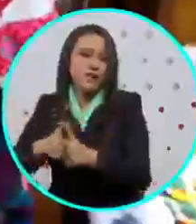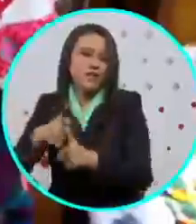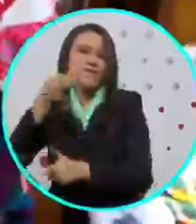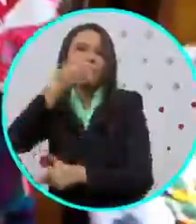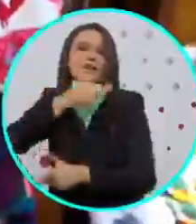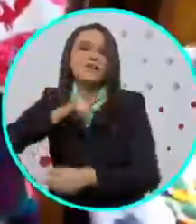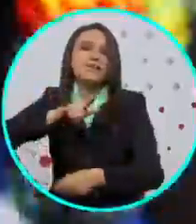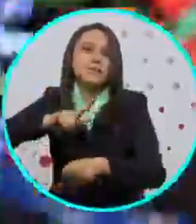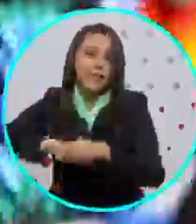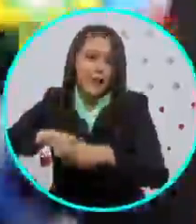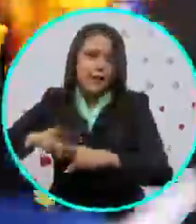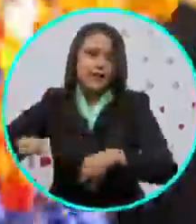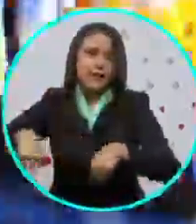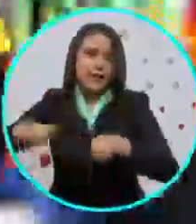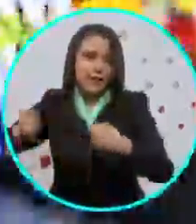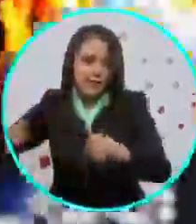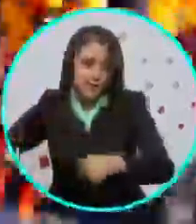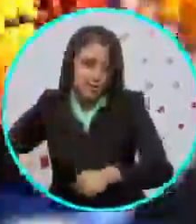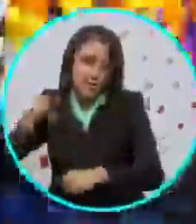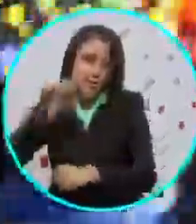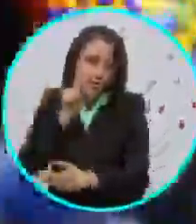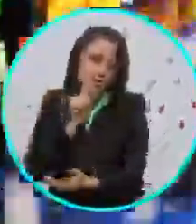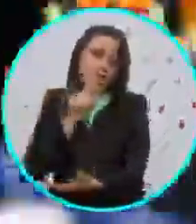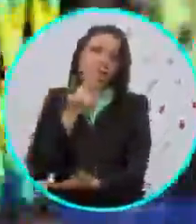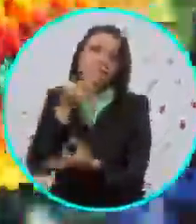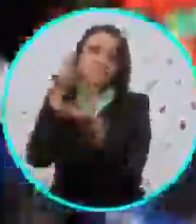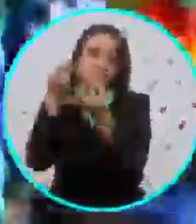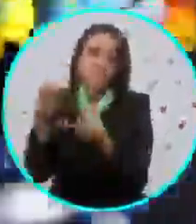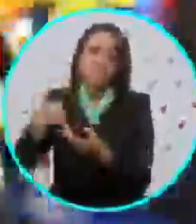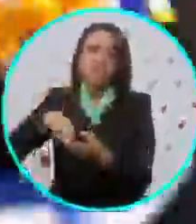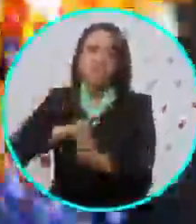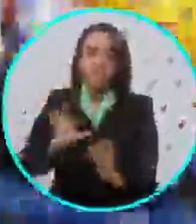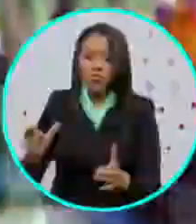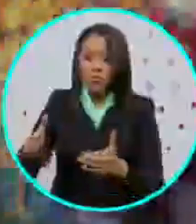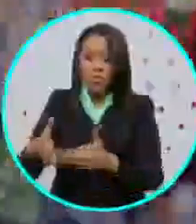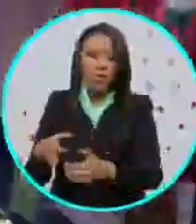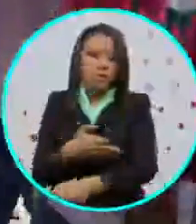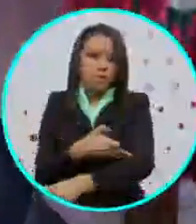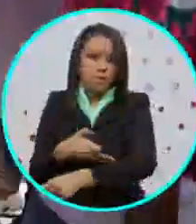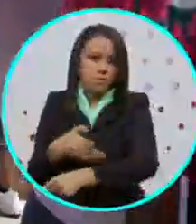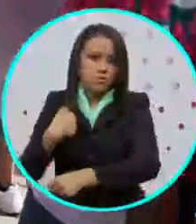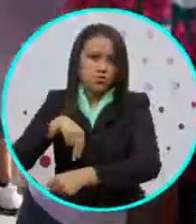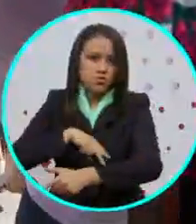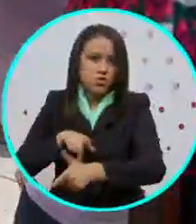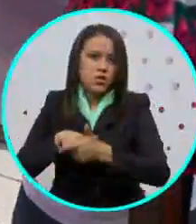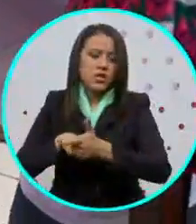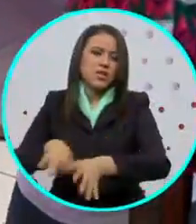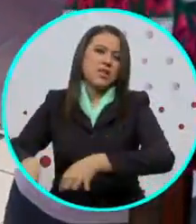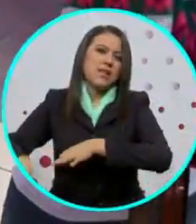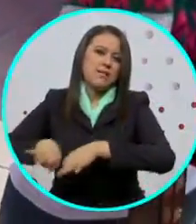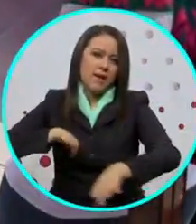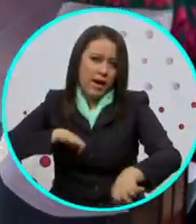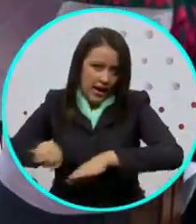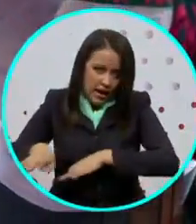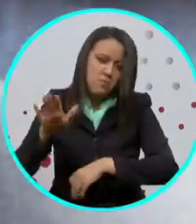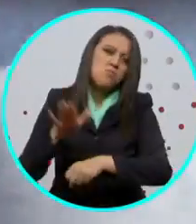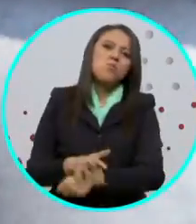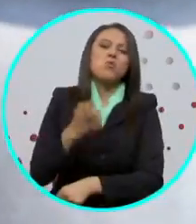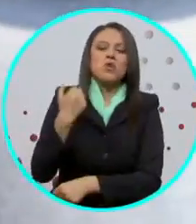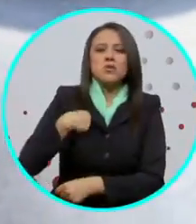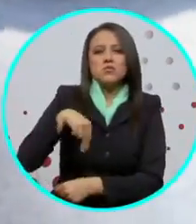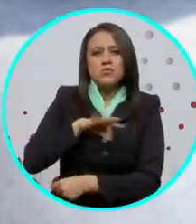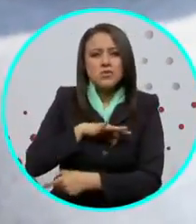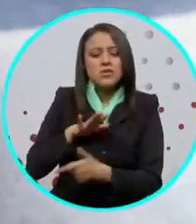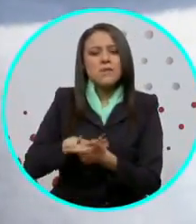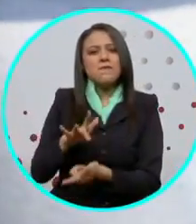pureza racial. Elaboramos toda la familia de la comunidad, estamos trabajando, así es como conseguimos el sustento